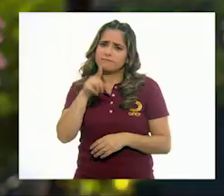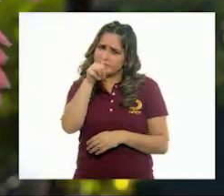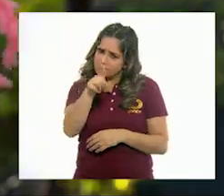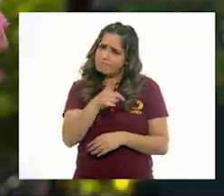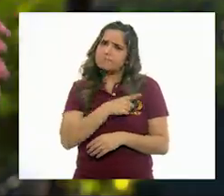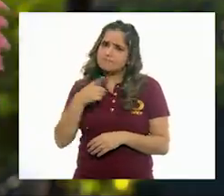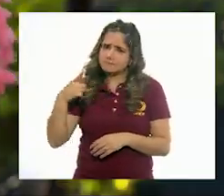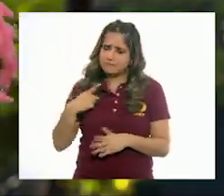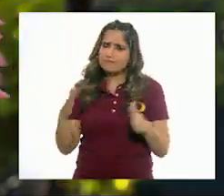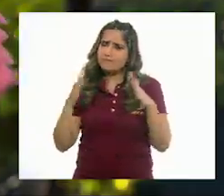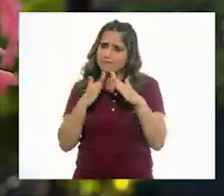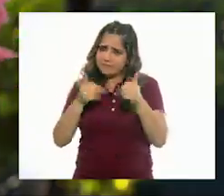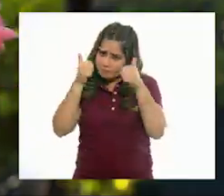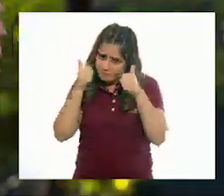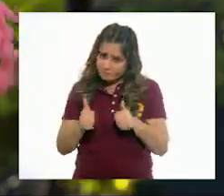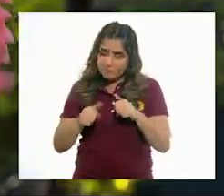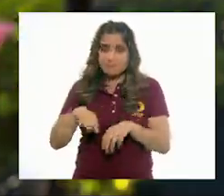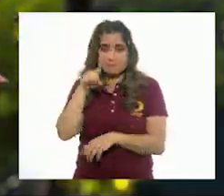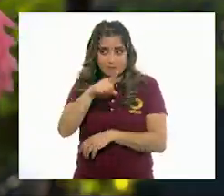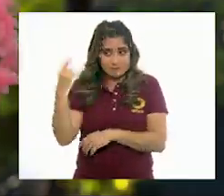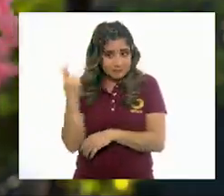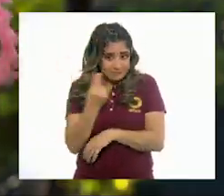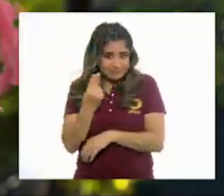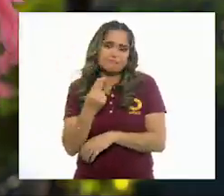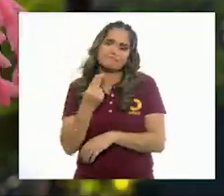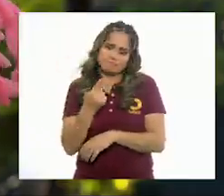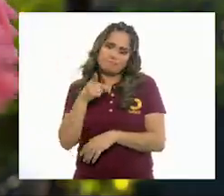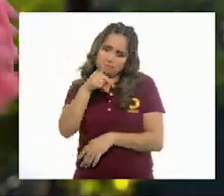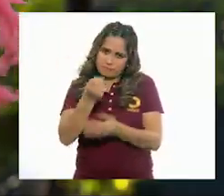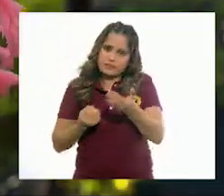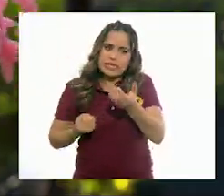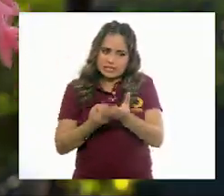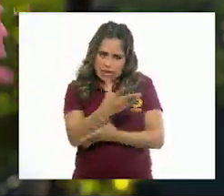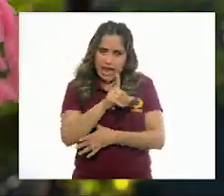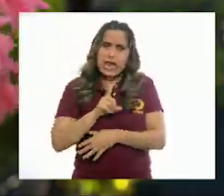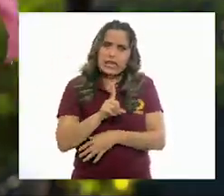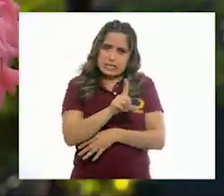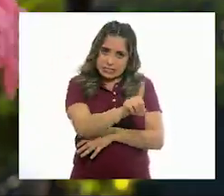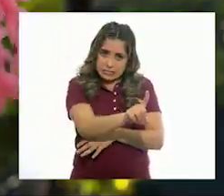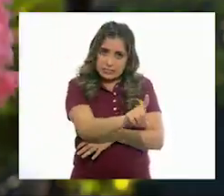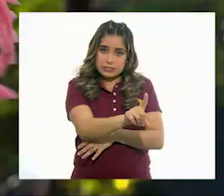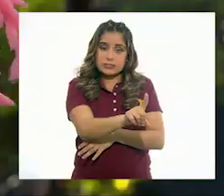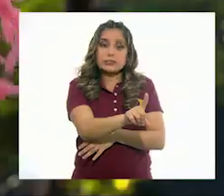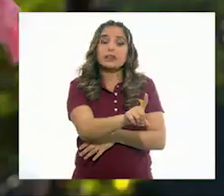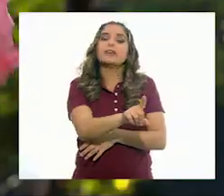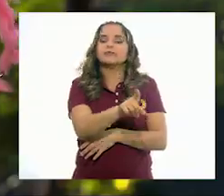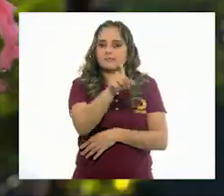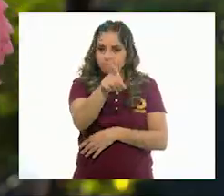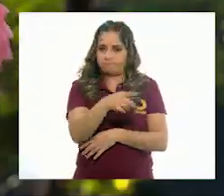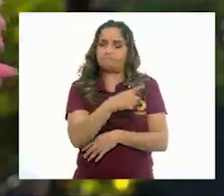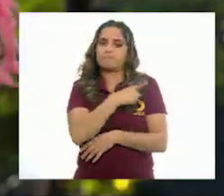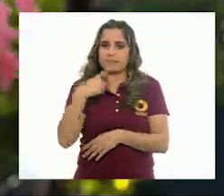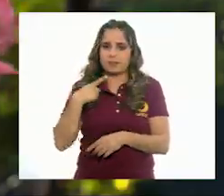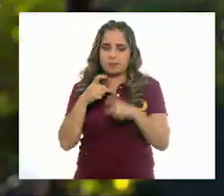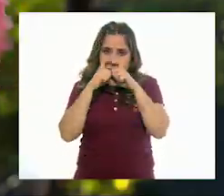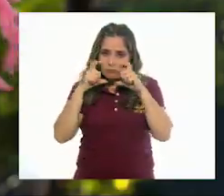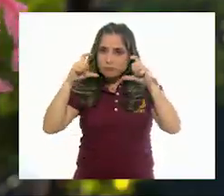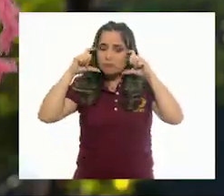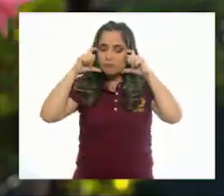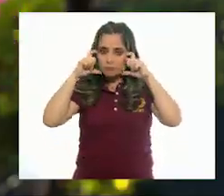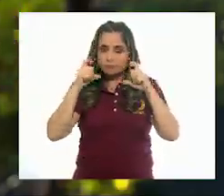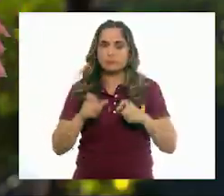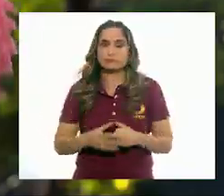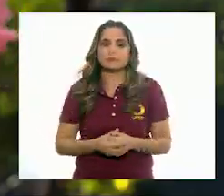no salir de casa a menos que sea muy necesario. Si lo haces, utiliza el